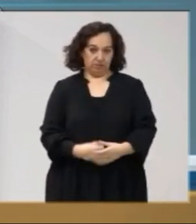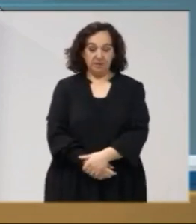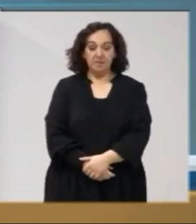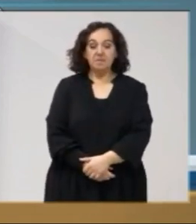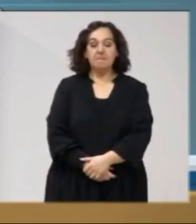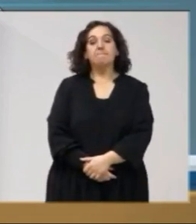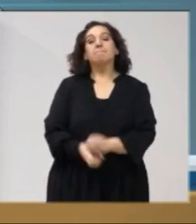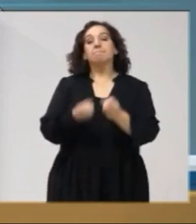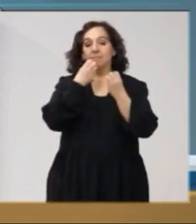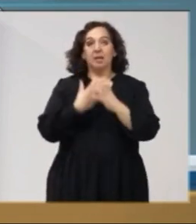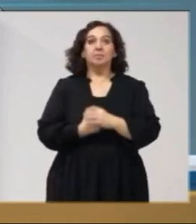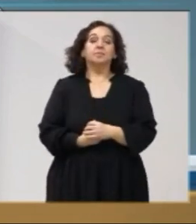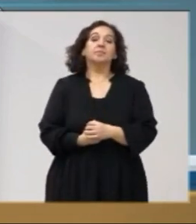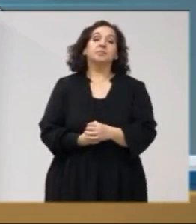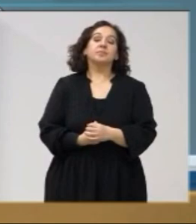Bien,